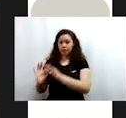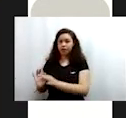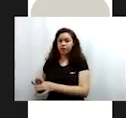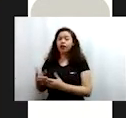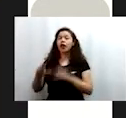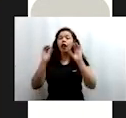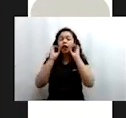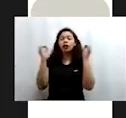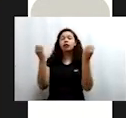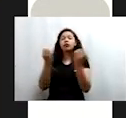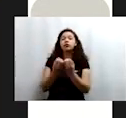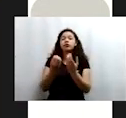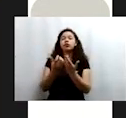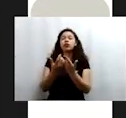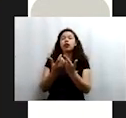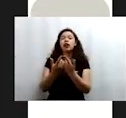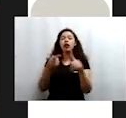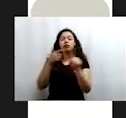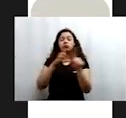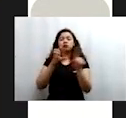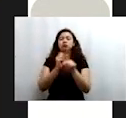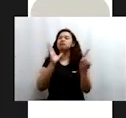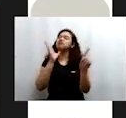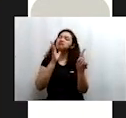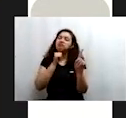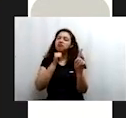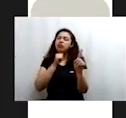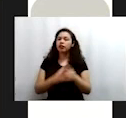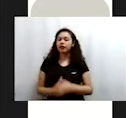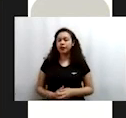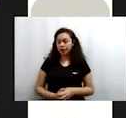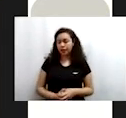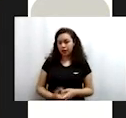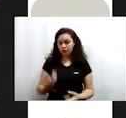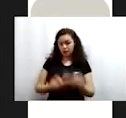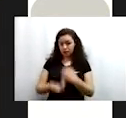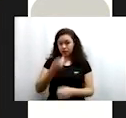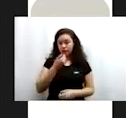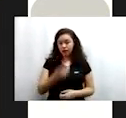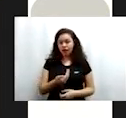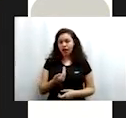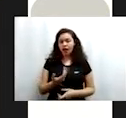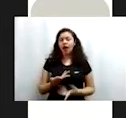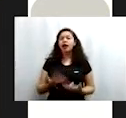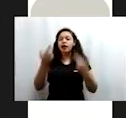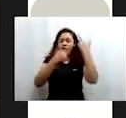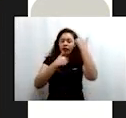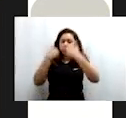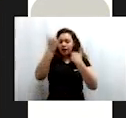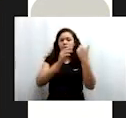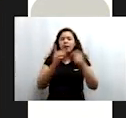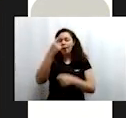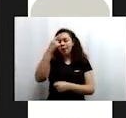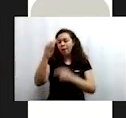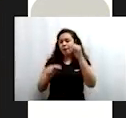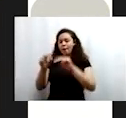no podría alcanzar tampoco sus objetivos. Estamos ahora, el beneficio del análisis del puesto